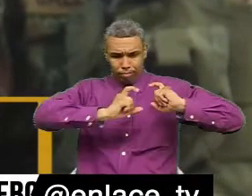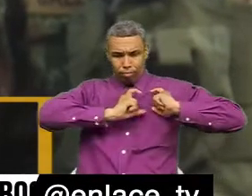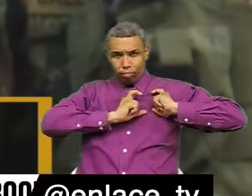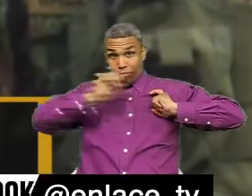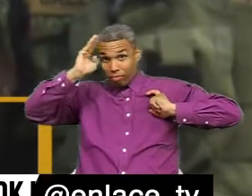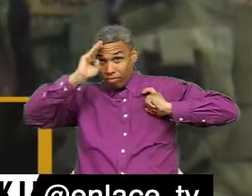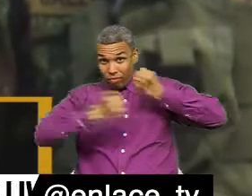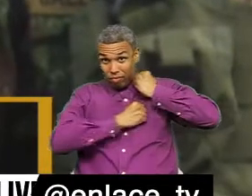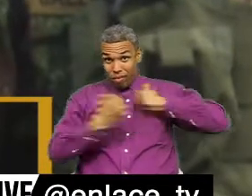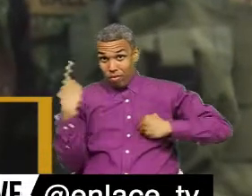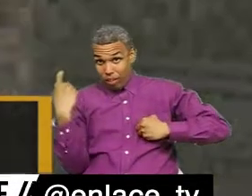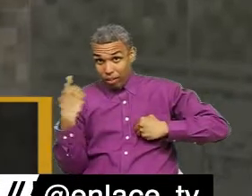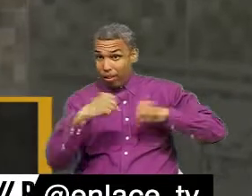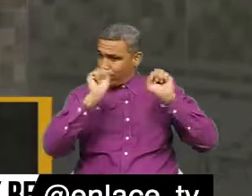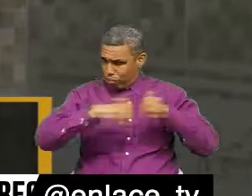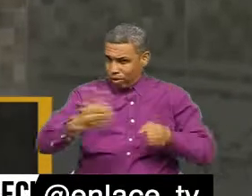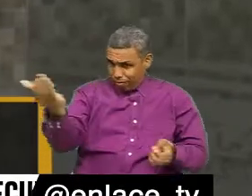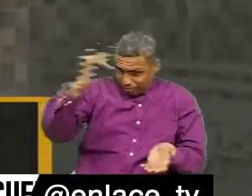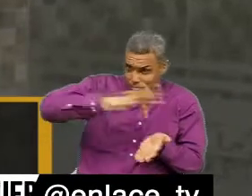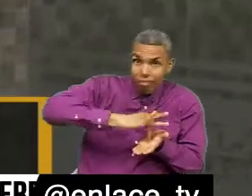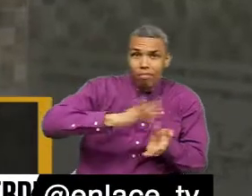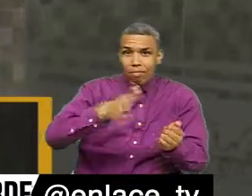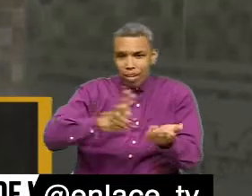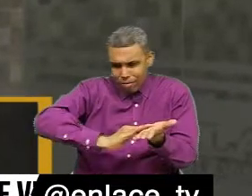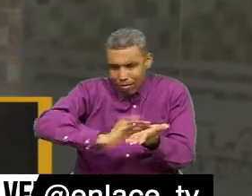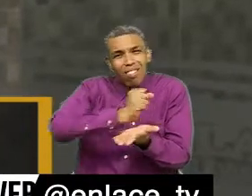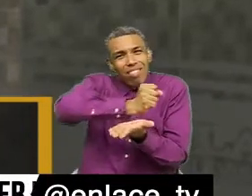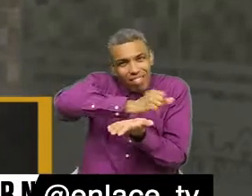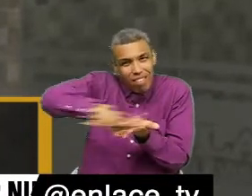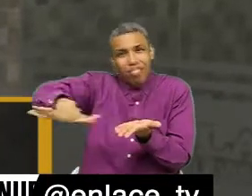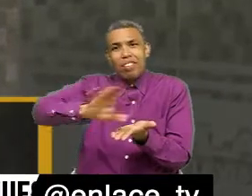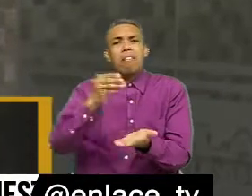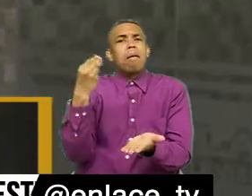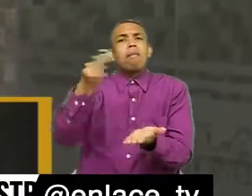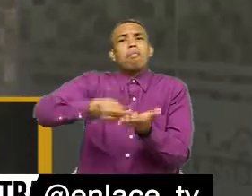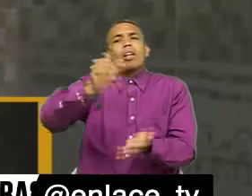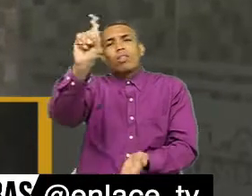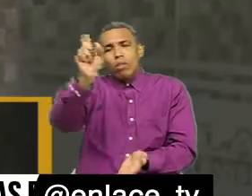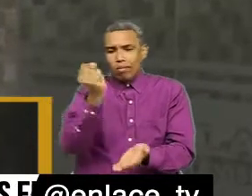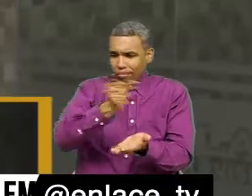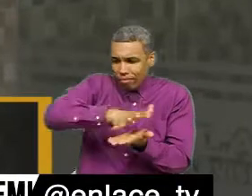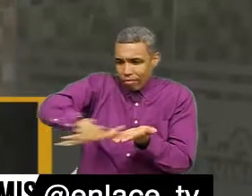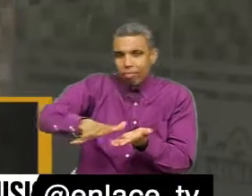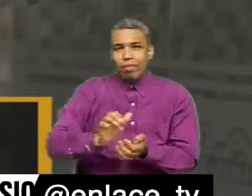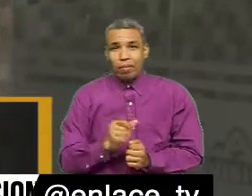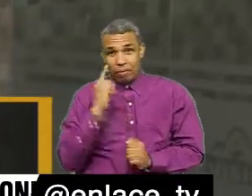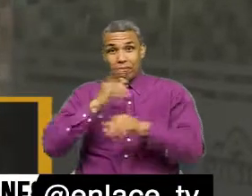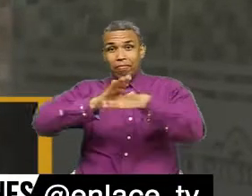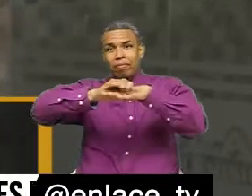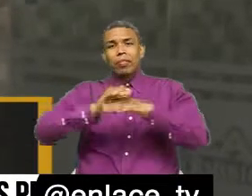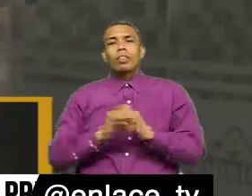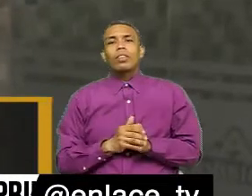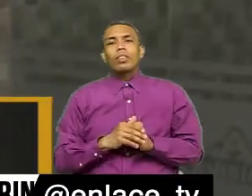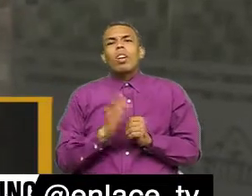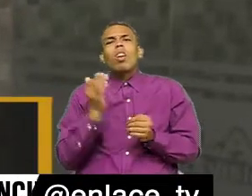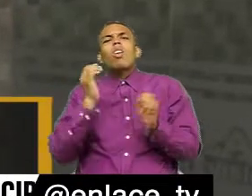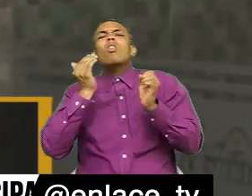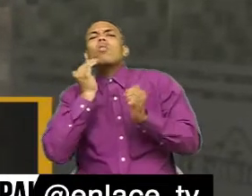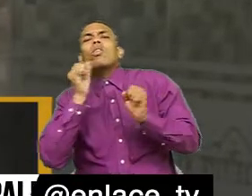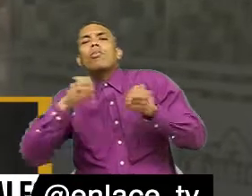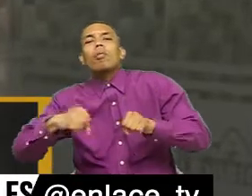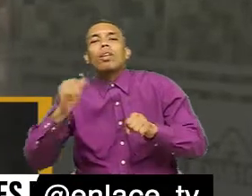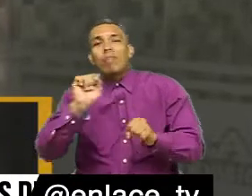hacerlo cuanto antes. Entonces tenemos que la primera incorporación para soldados regulares la tenemos el 8 de